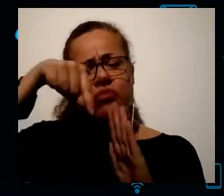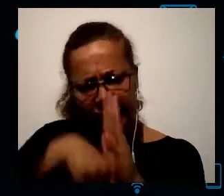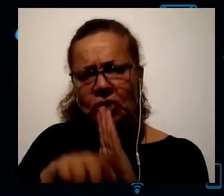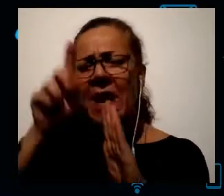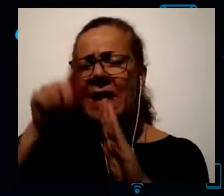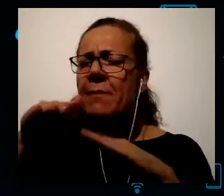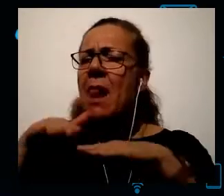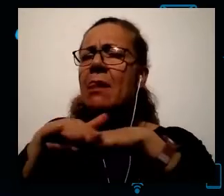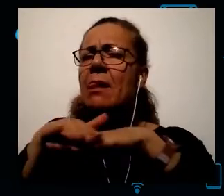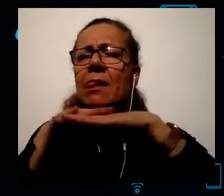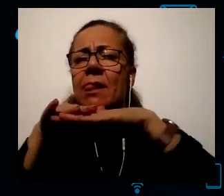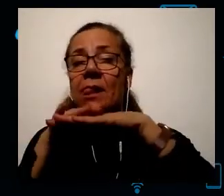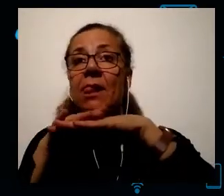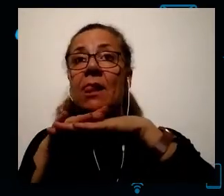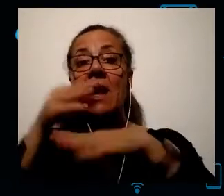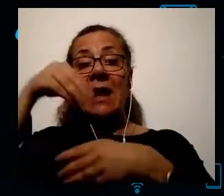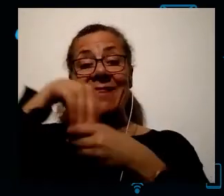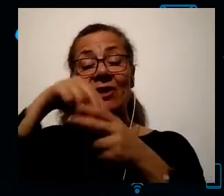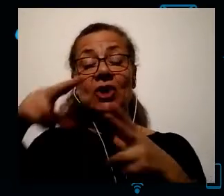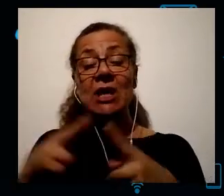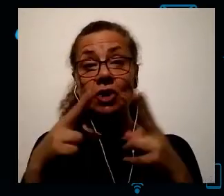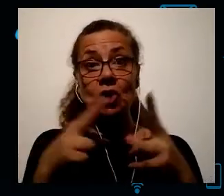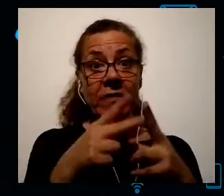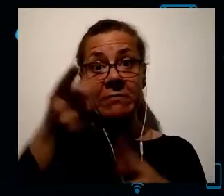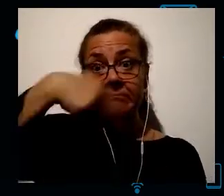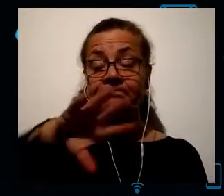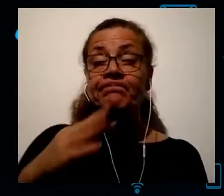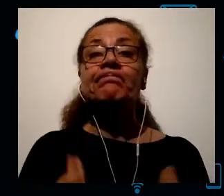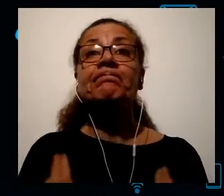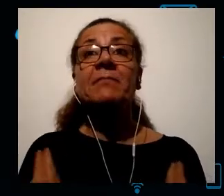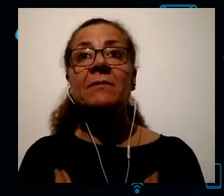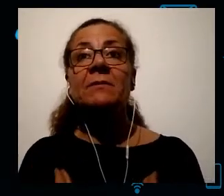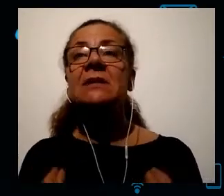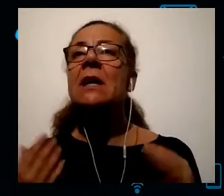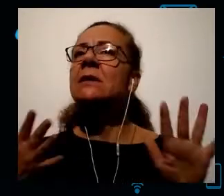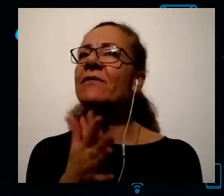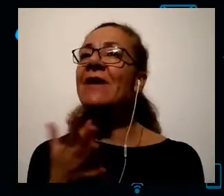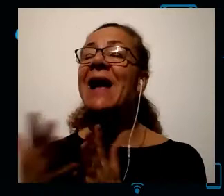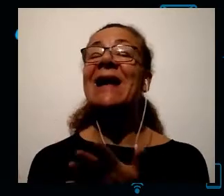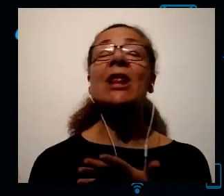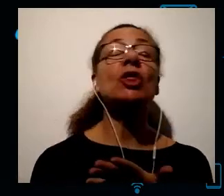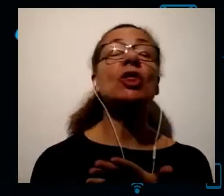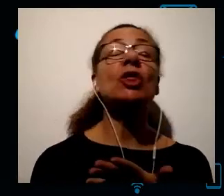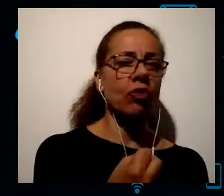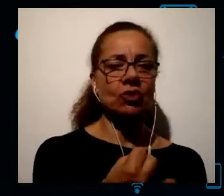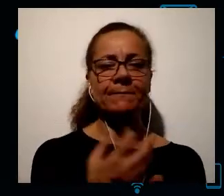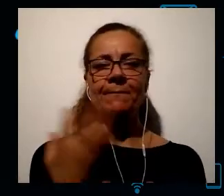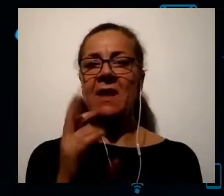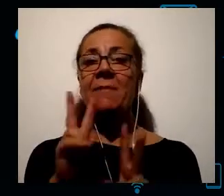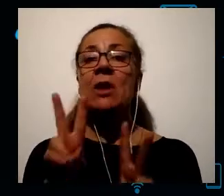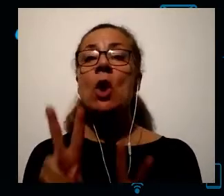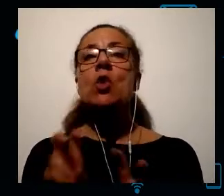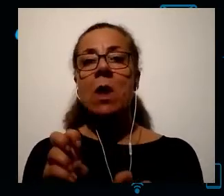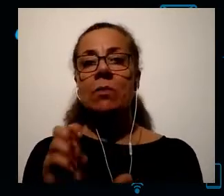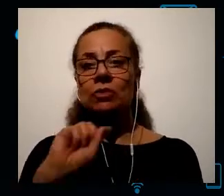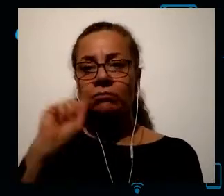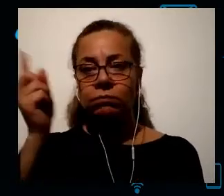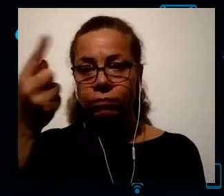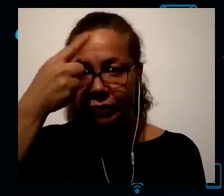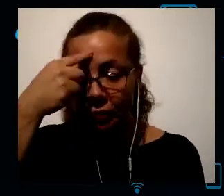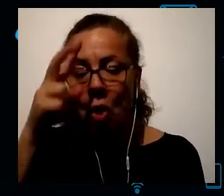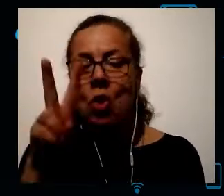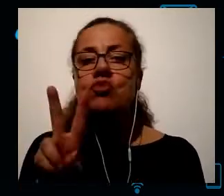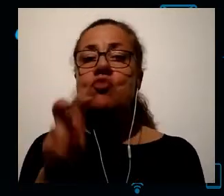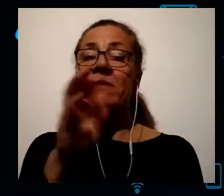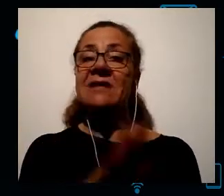todo profundos que se están produciendo en las sociedades en las que vivimos que requieren de todos nuevas nuevos conocimientos nuevas habilidades